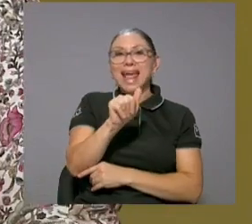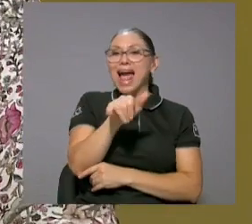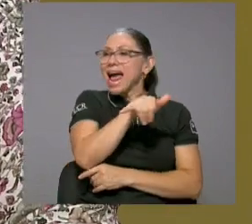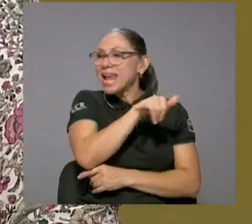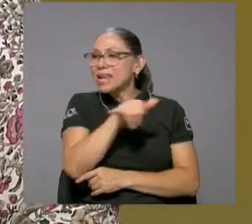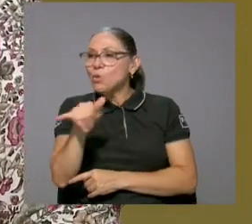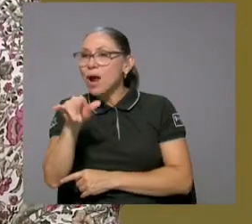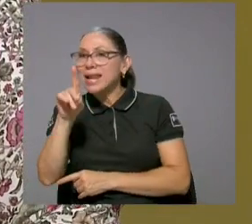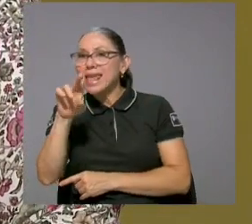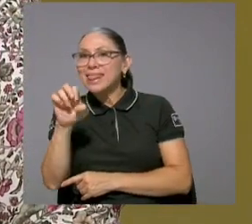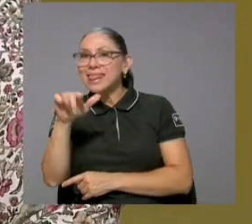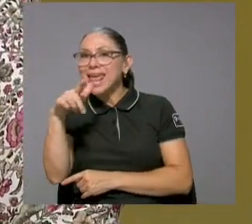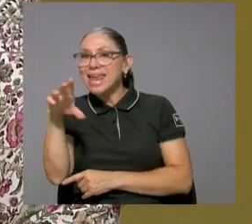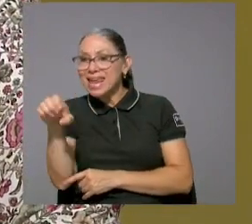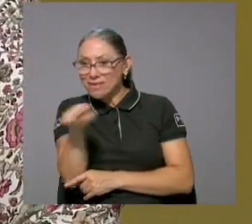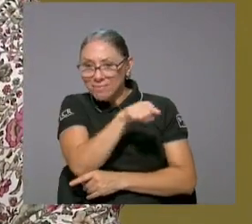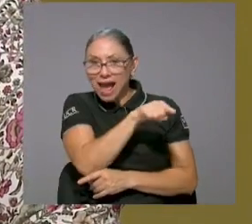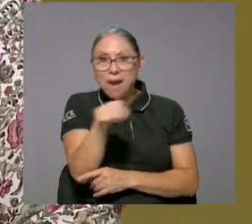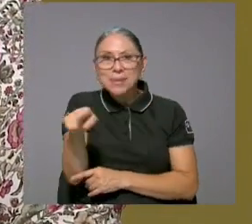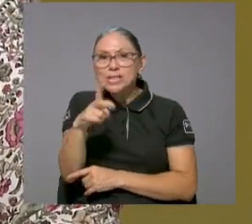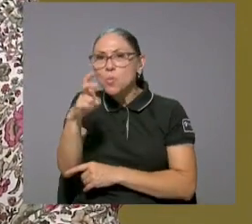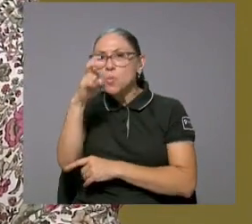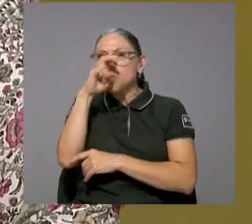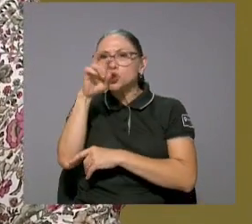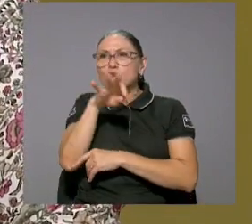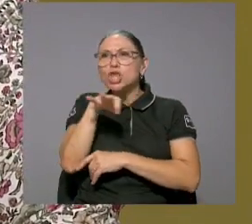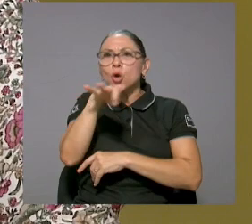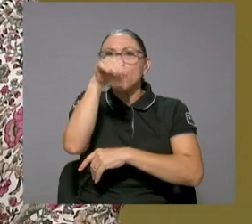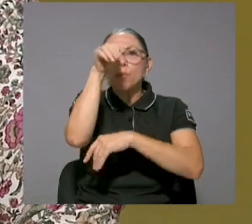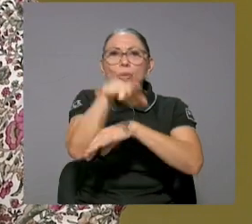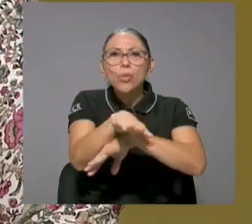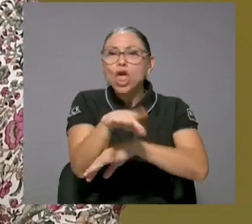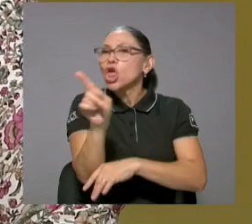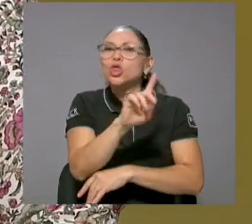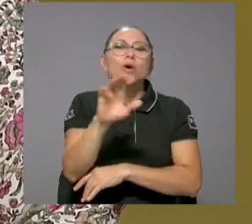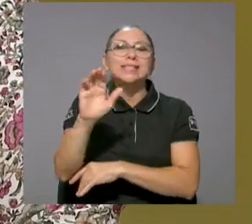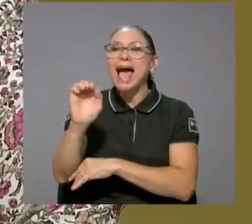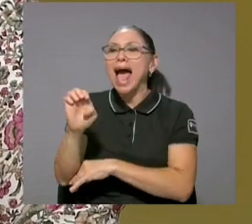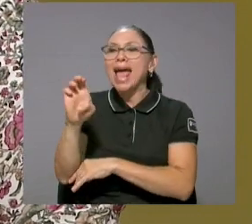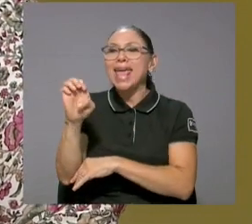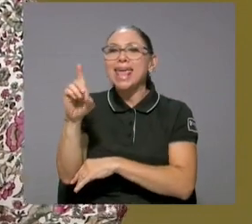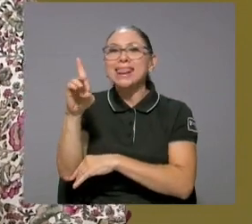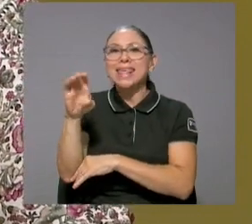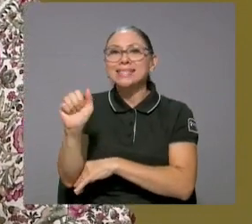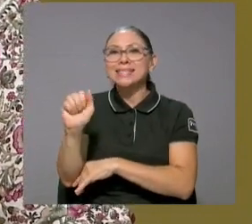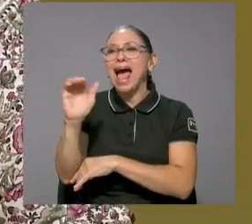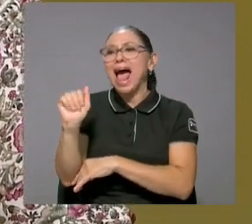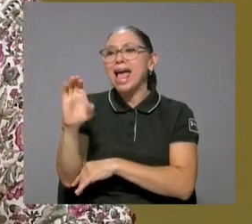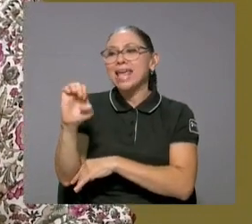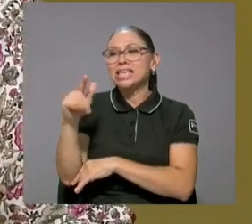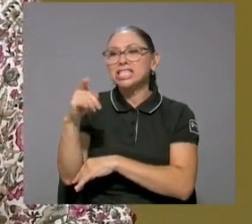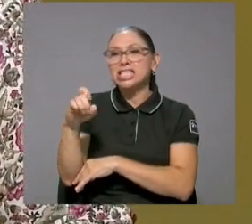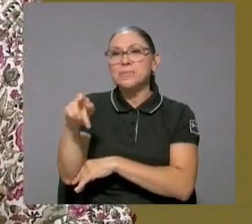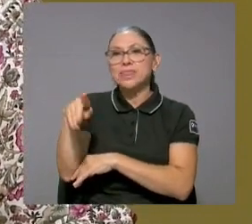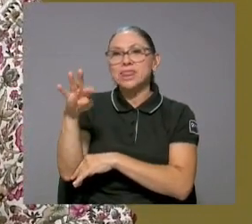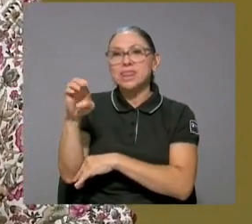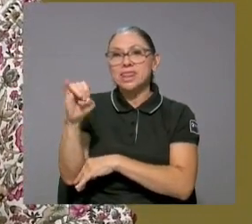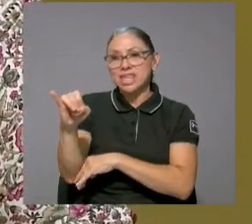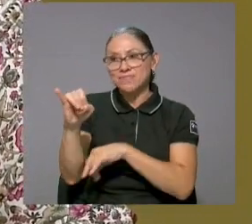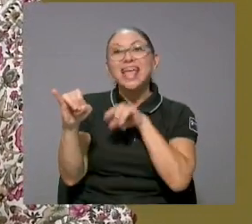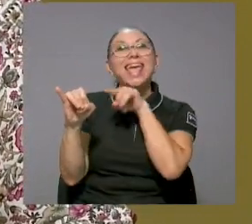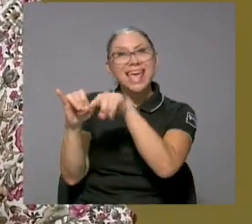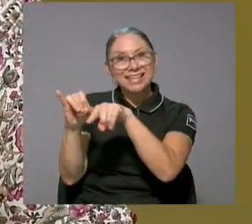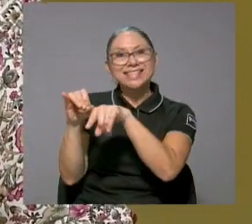otra enfermedad, es transmitida por un mosquito. No es el Aedes aegypti, como el dengue, que también lo transmite,